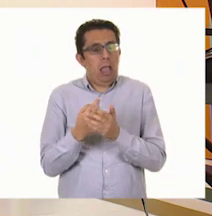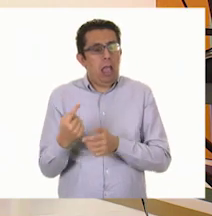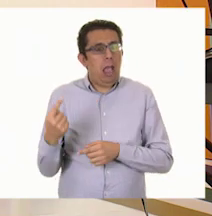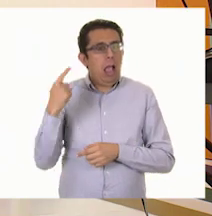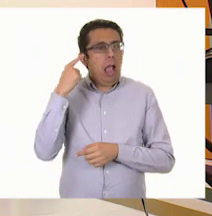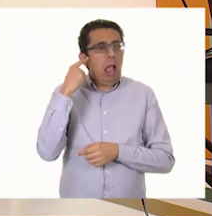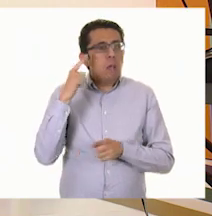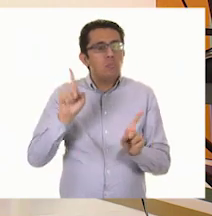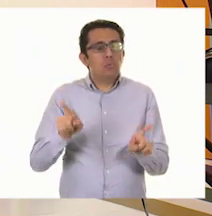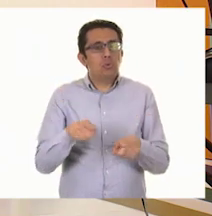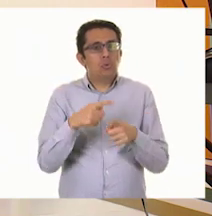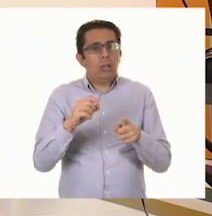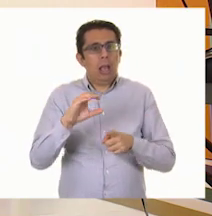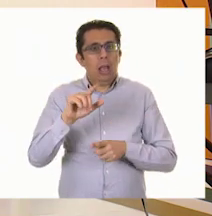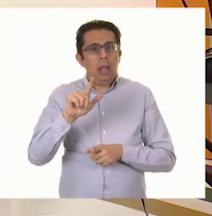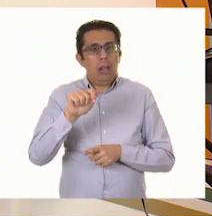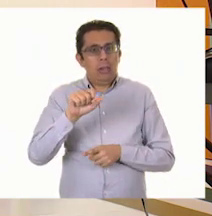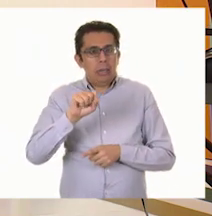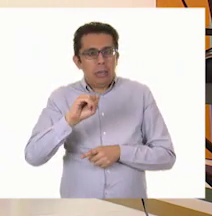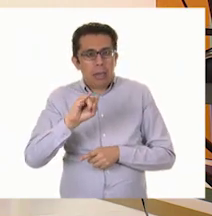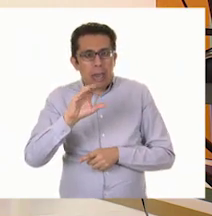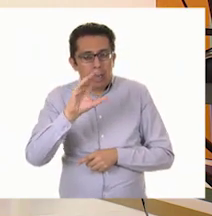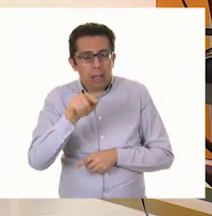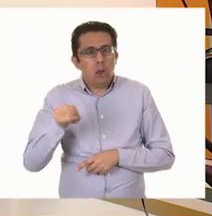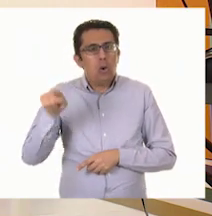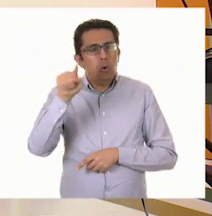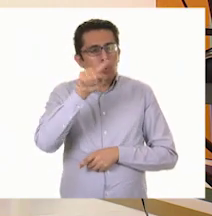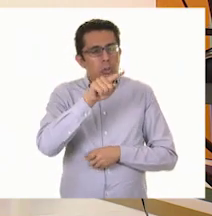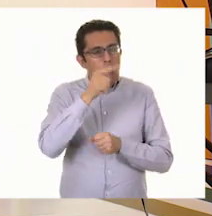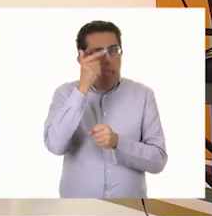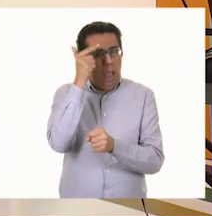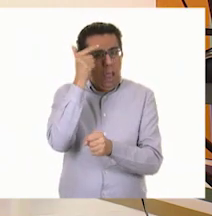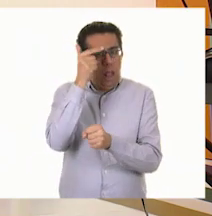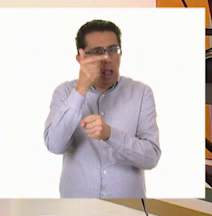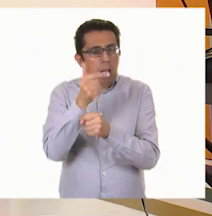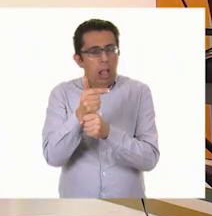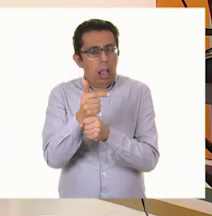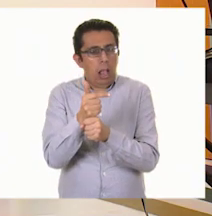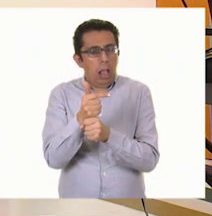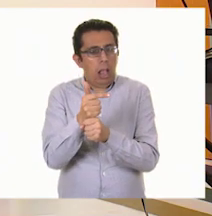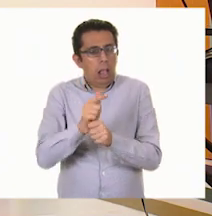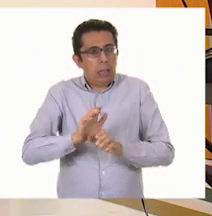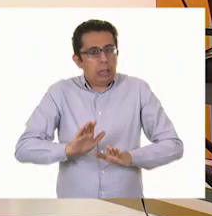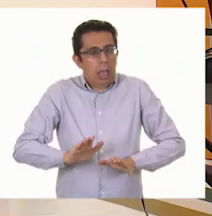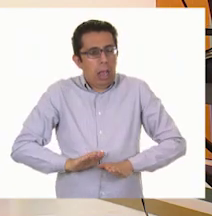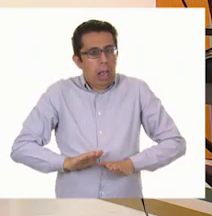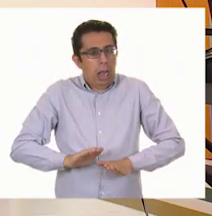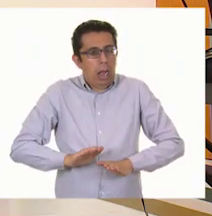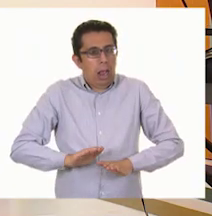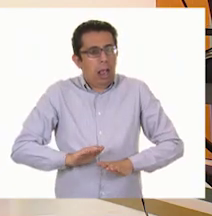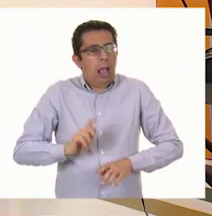música clásica. ¿Pudieron identificar la cualidad de velocidad?